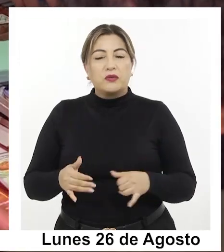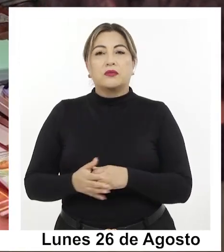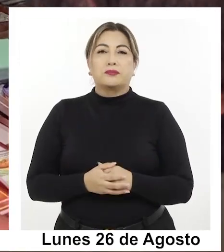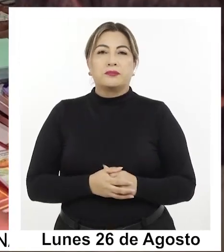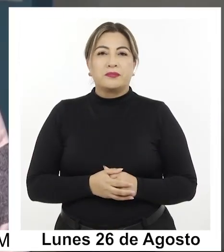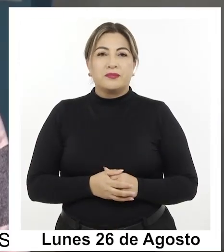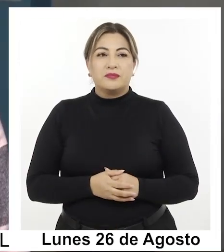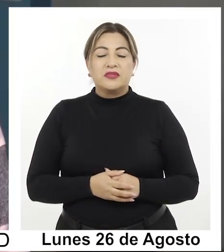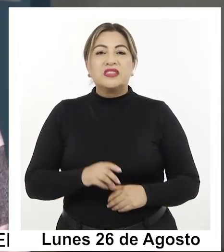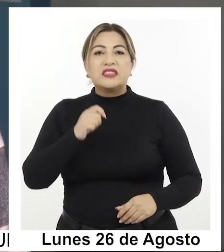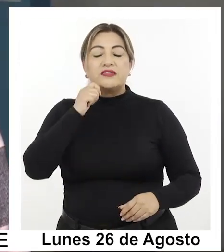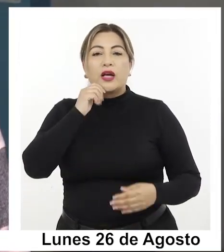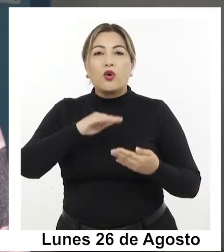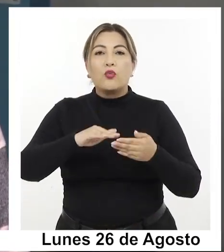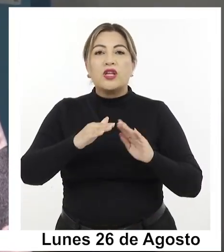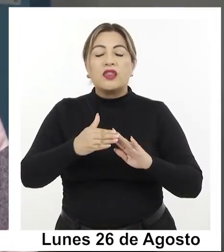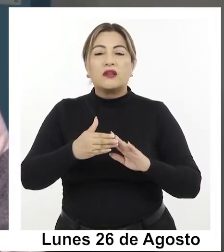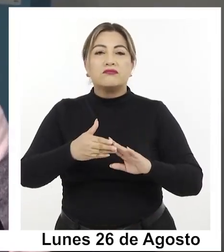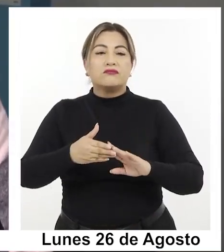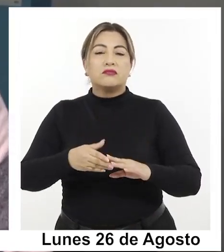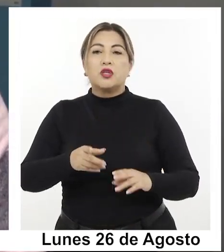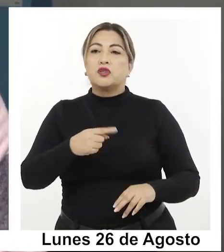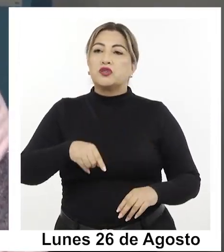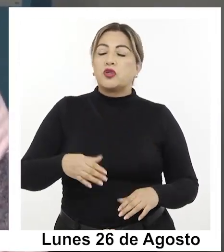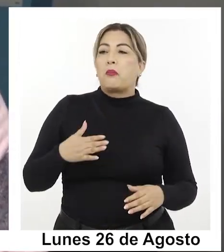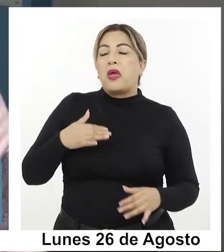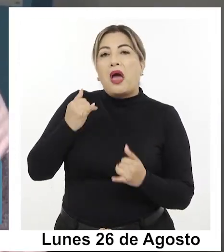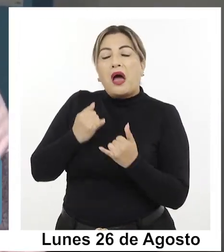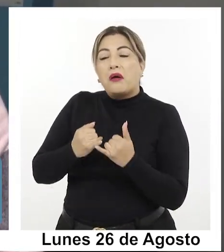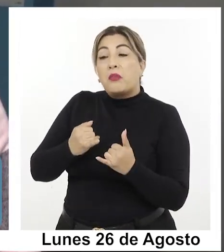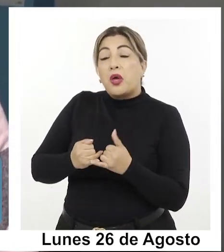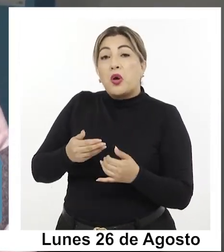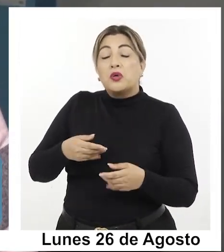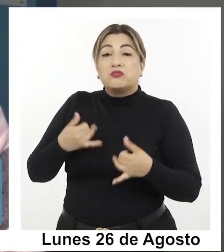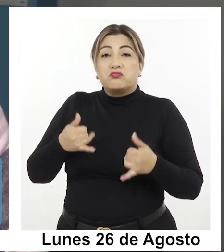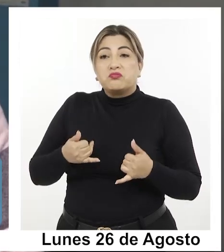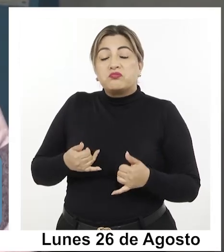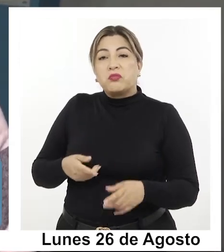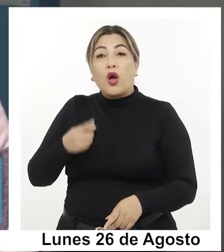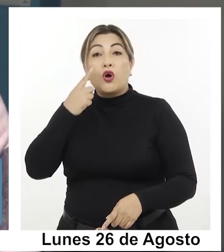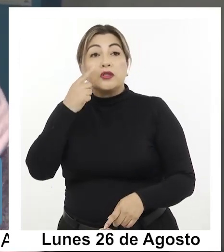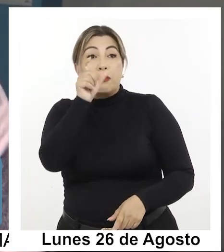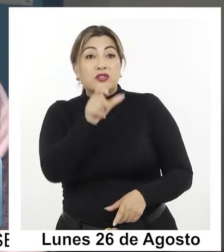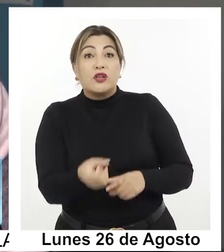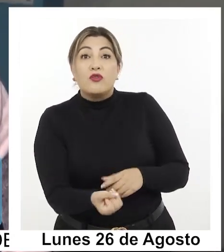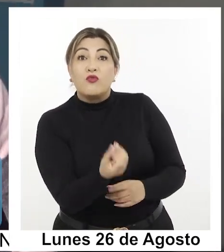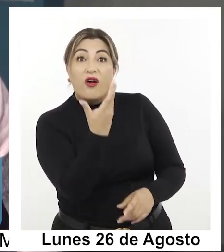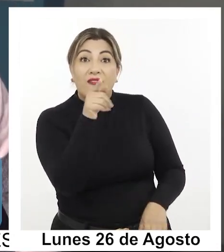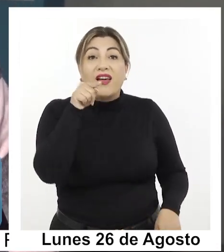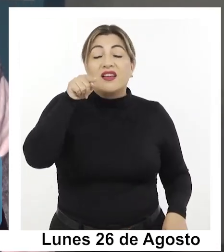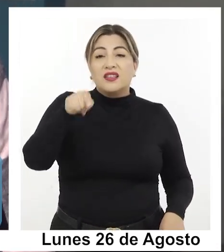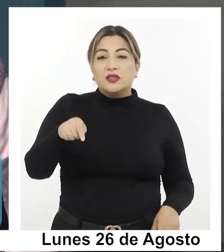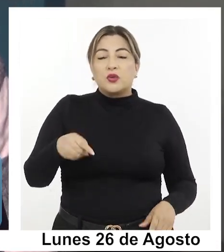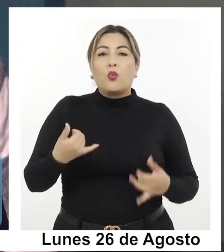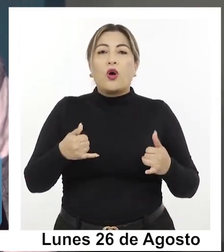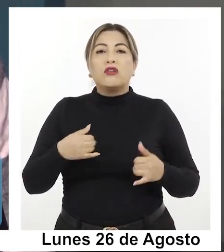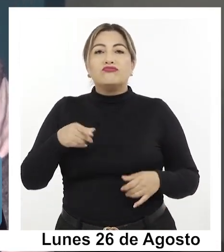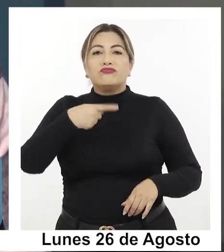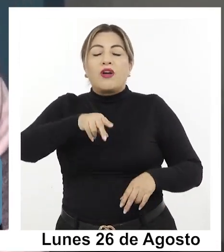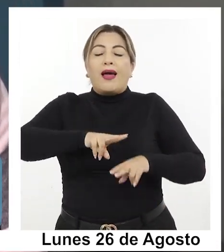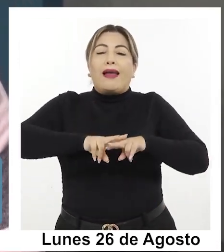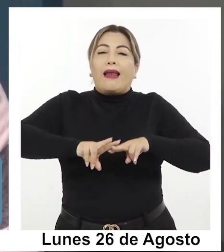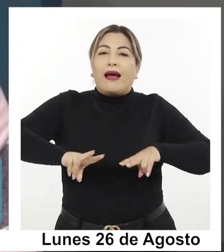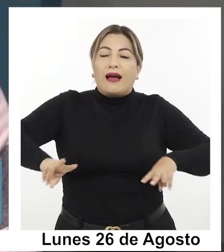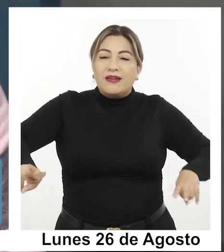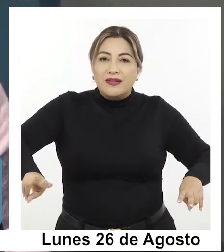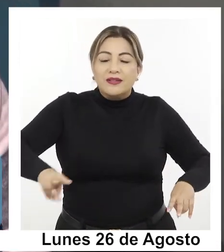atractivo es la comunidad, que uno puede jugar tranquilamente con amigos, puede conocer gente nueva, es un juego relajante igual y a